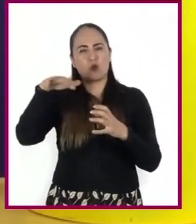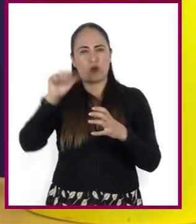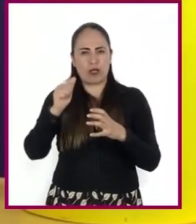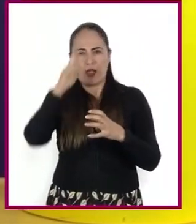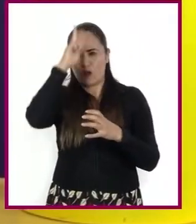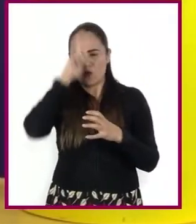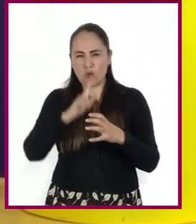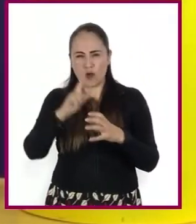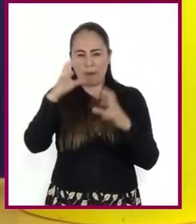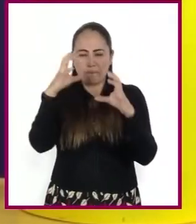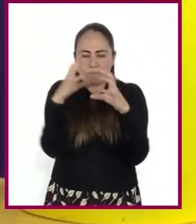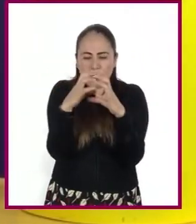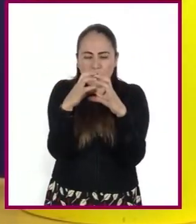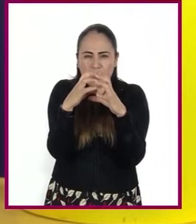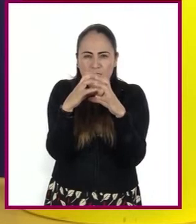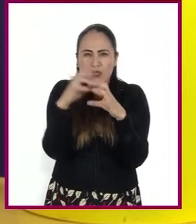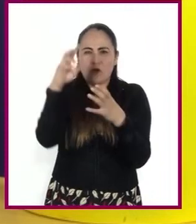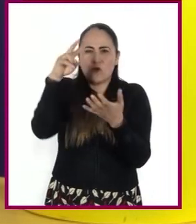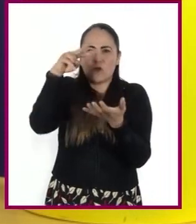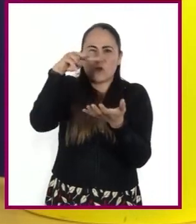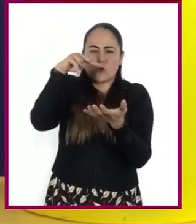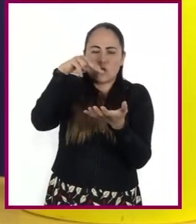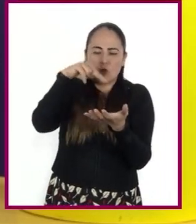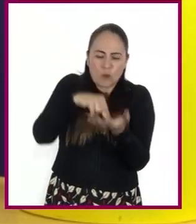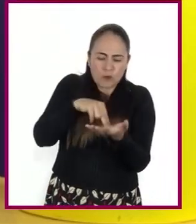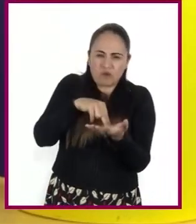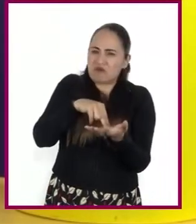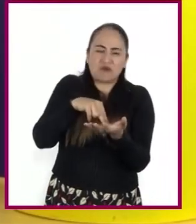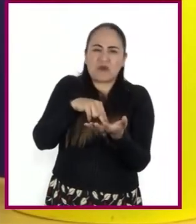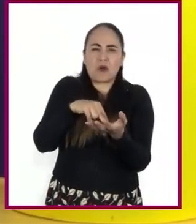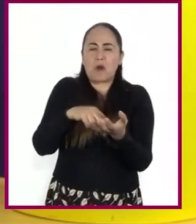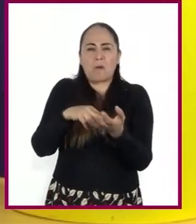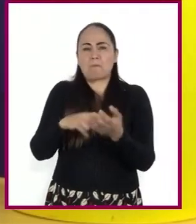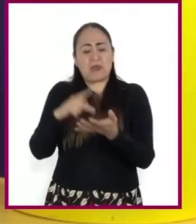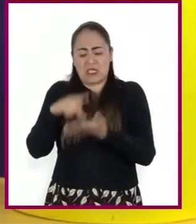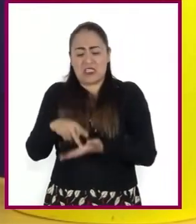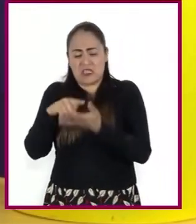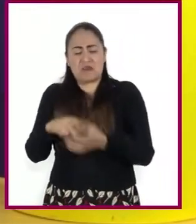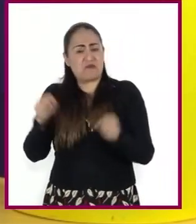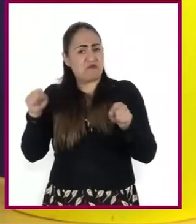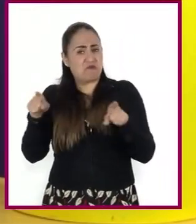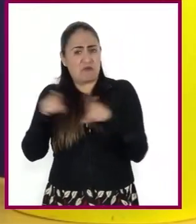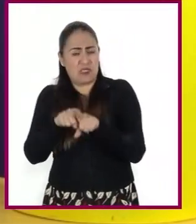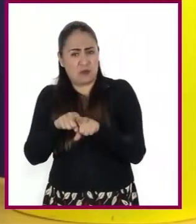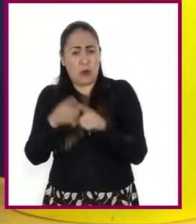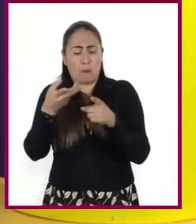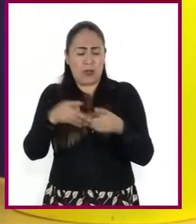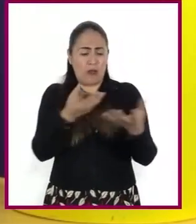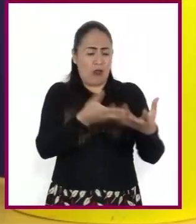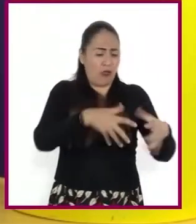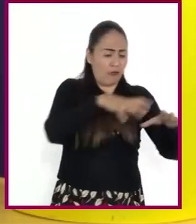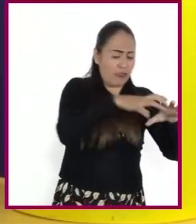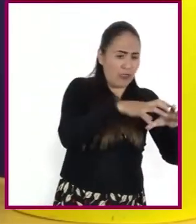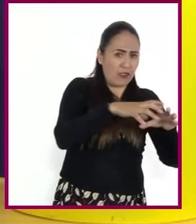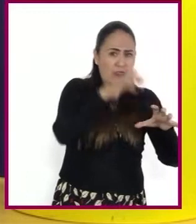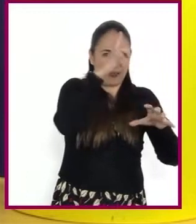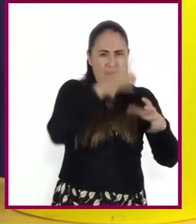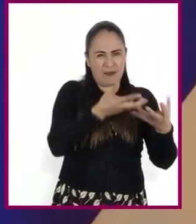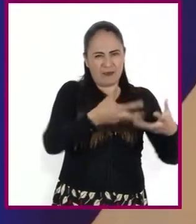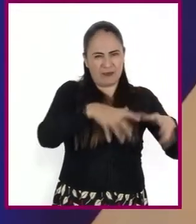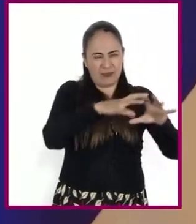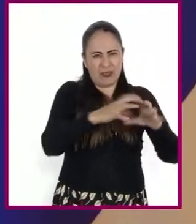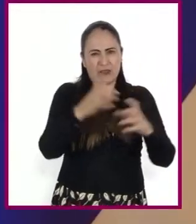atracción será menor. A pesar de que mi masa es la misma, la distancia entre las masas será más